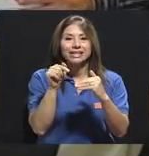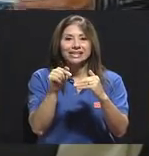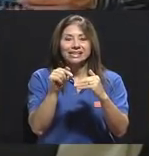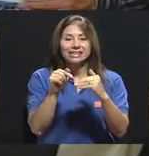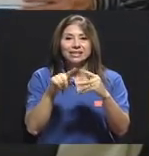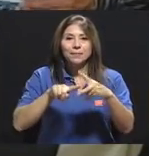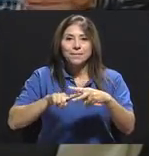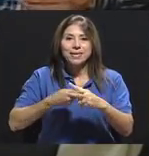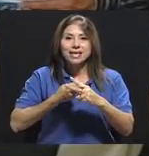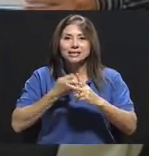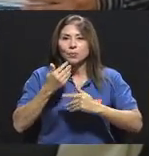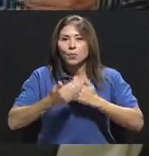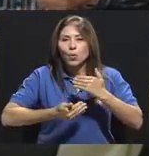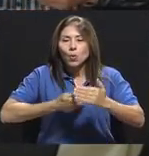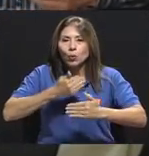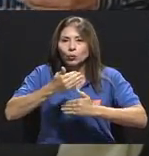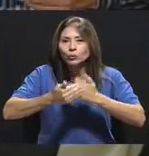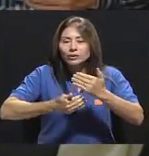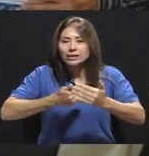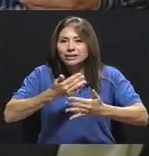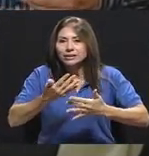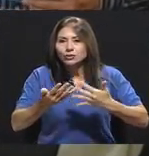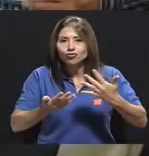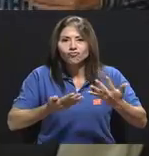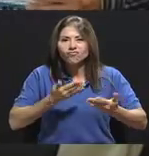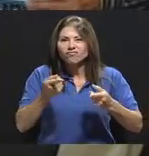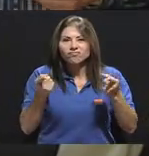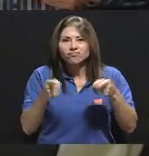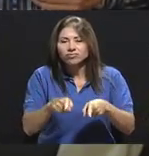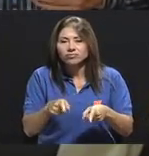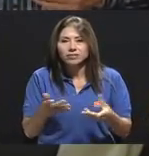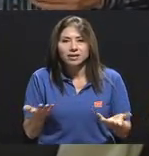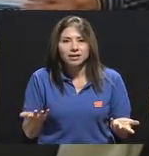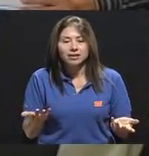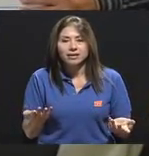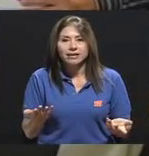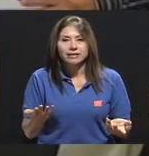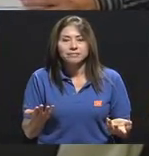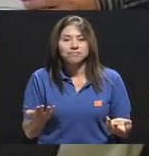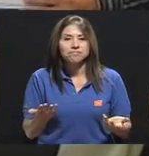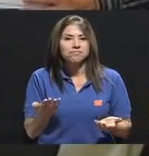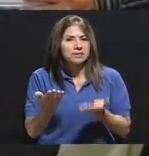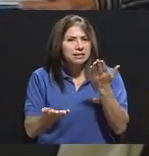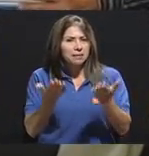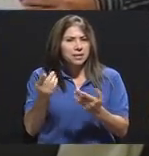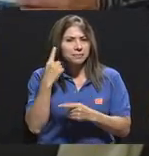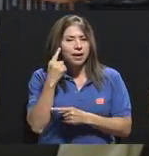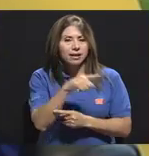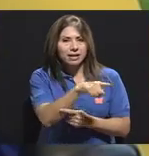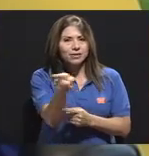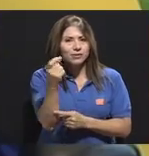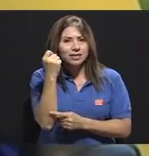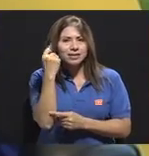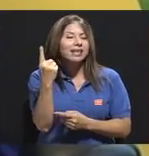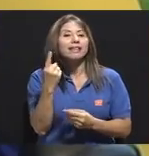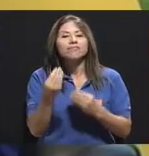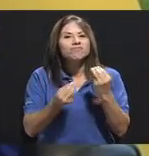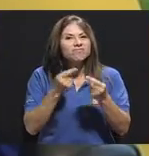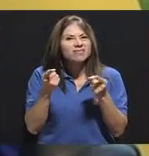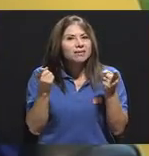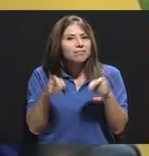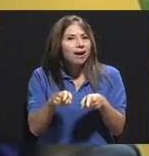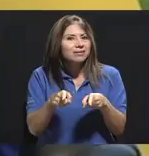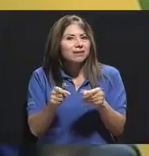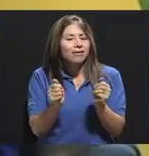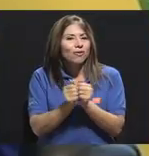con un proceso de oxidación Pero qué es tal vez para que nuestros televidentes puedan entender qué va a pasar con